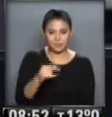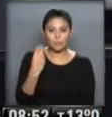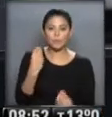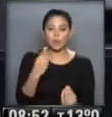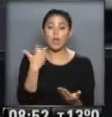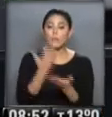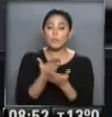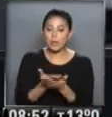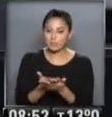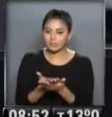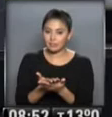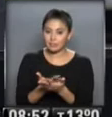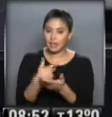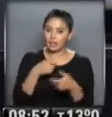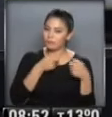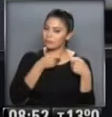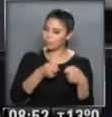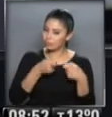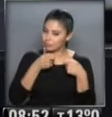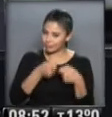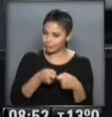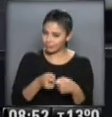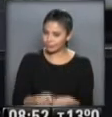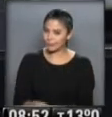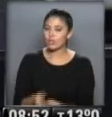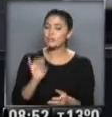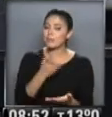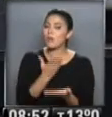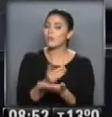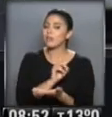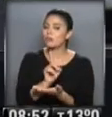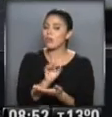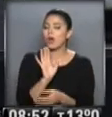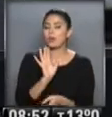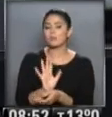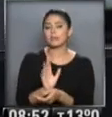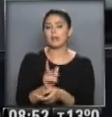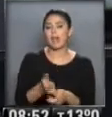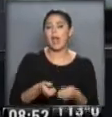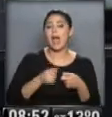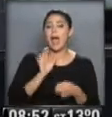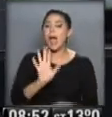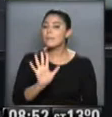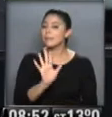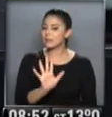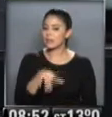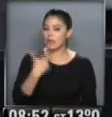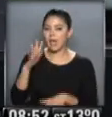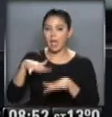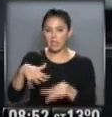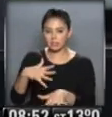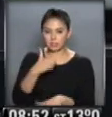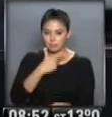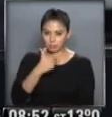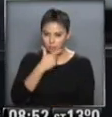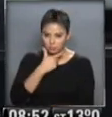propuesta, que fue intimidatoria desde todo punto de vista, con lo cual deja de ser propuesta, sino ser ya prácticamente una amenaza de los hinchas, y yo digo que